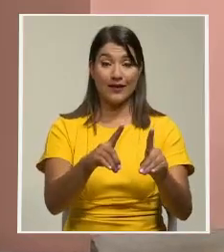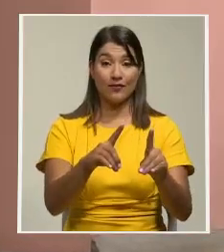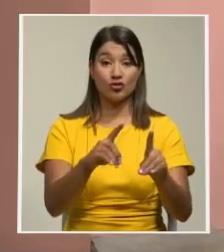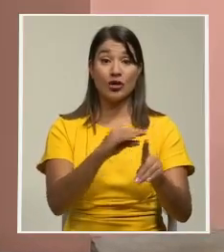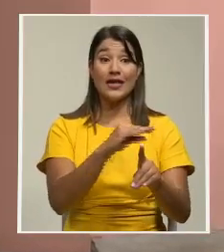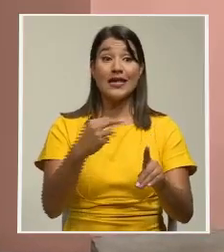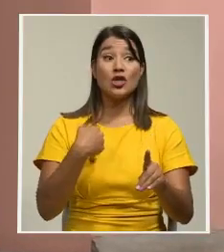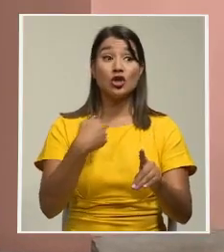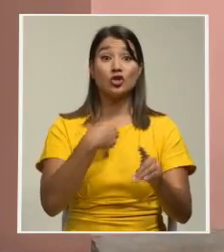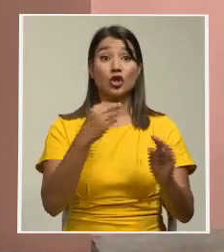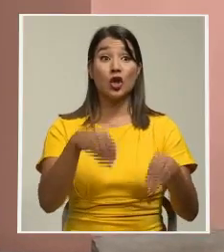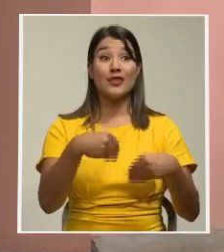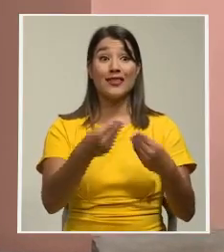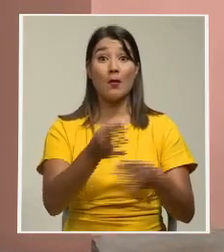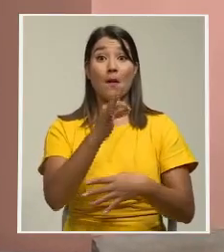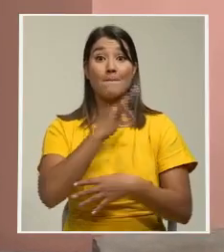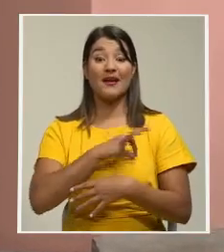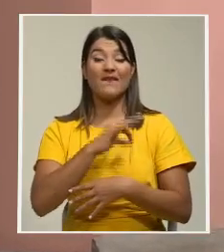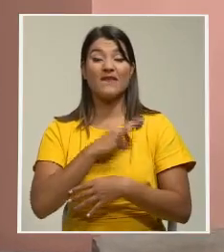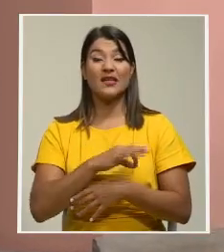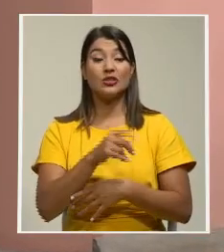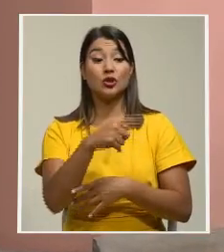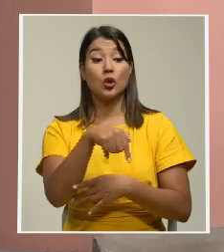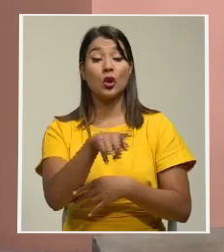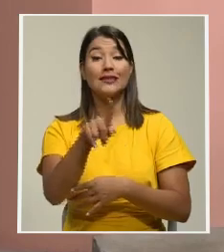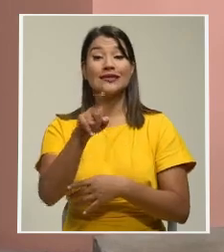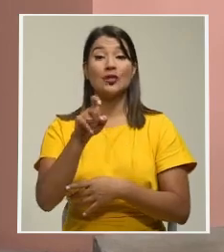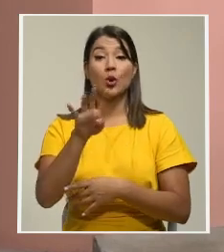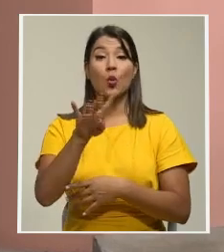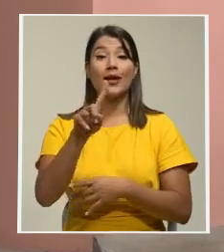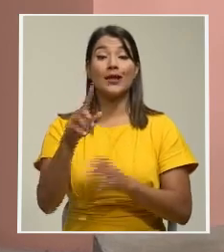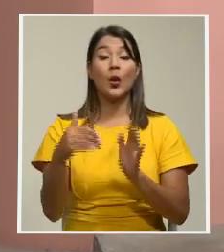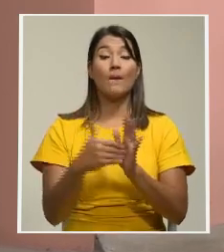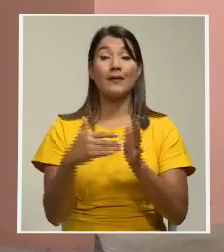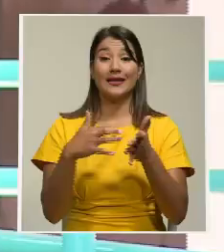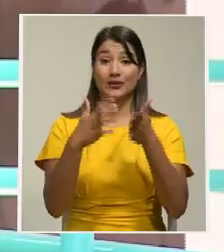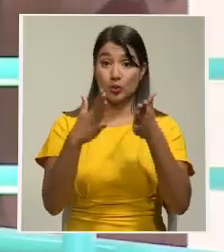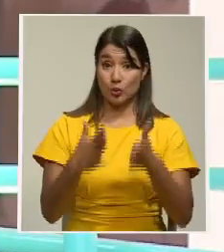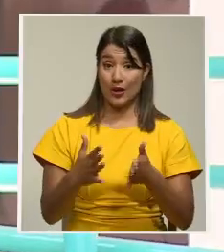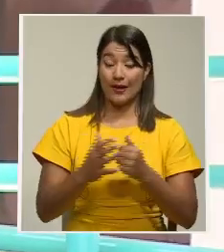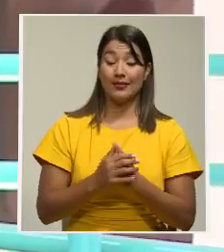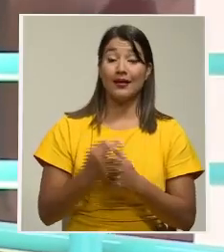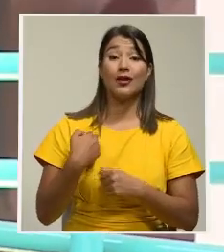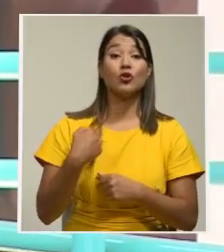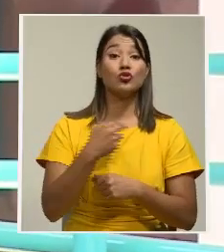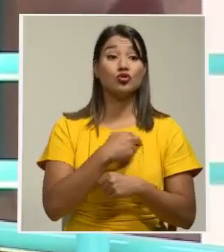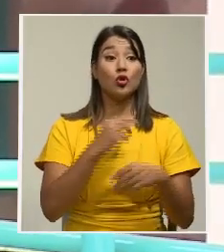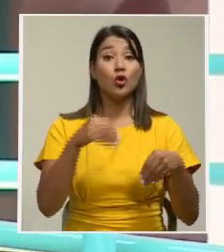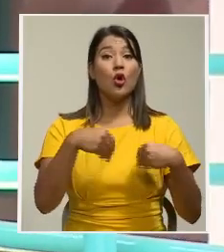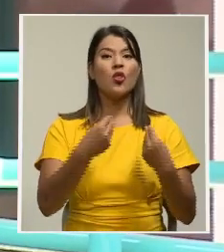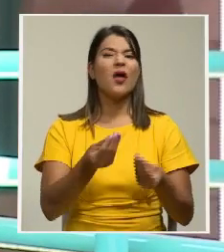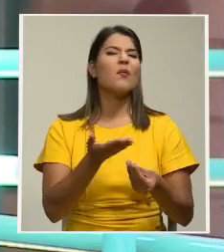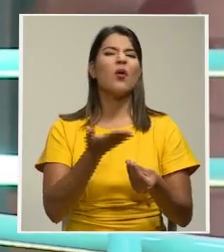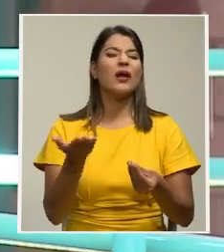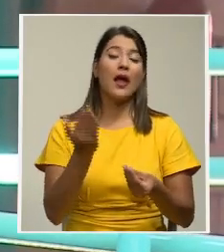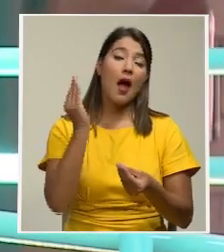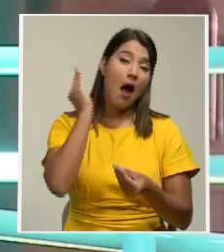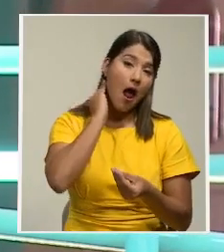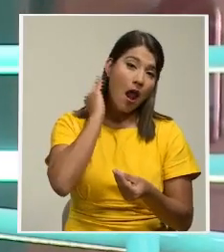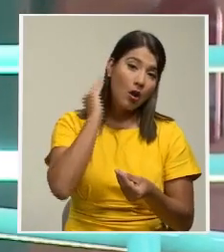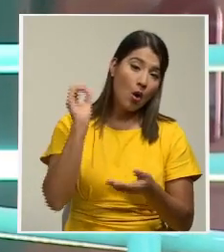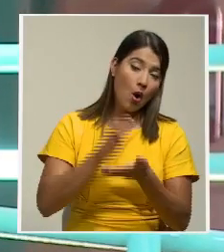estamos beneficiando más de 141,000 estudiantes. Estamos dando alcohol en gel,